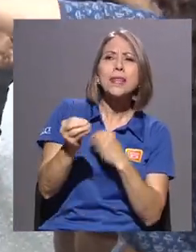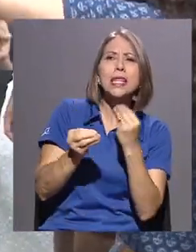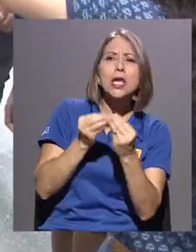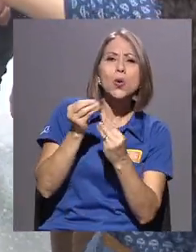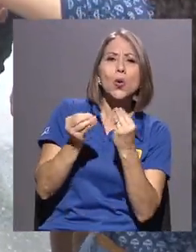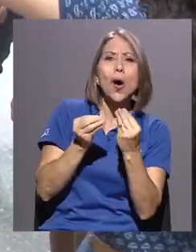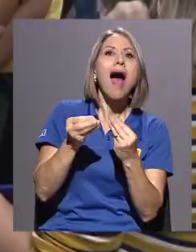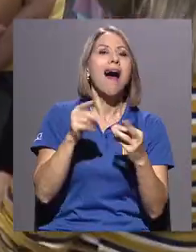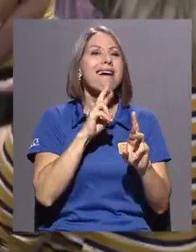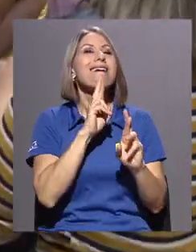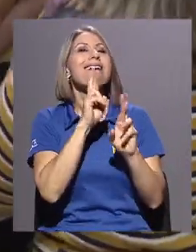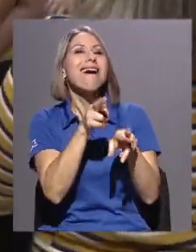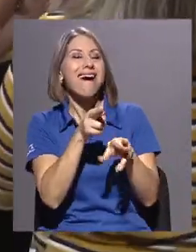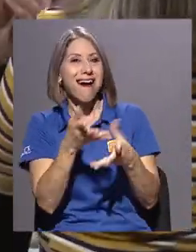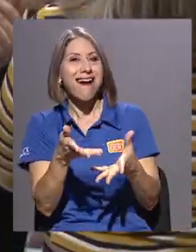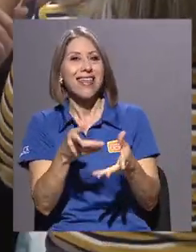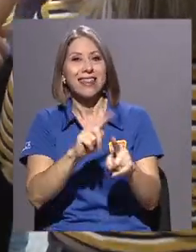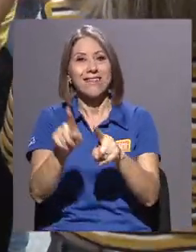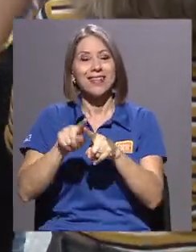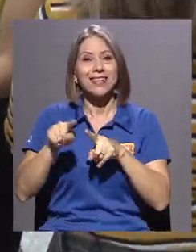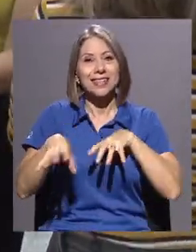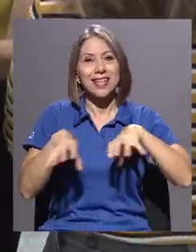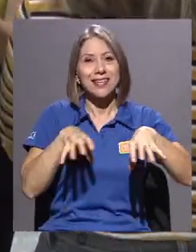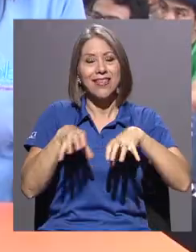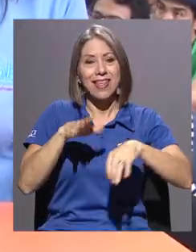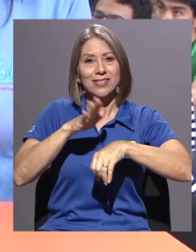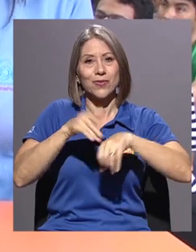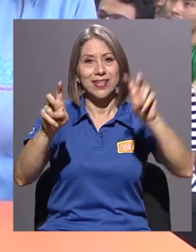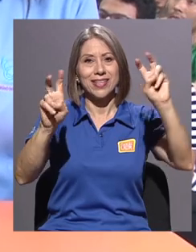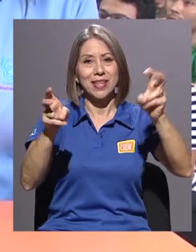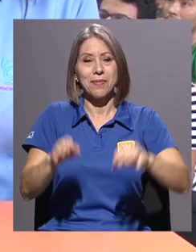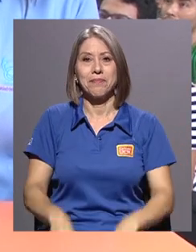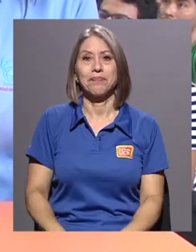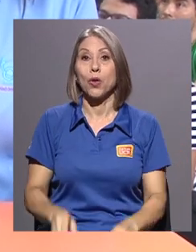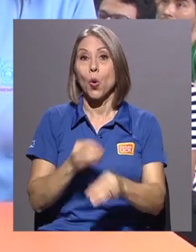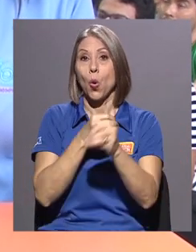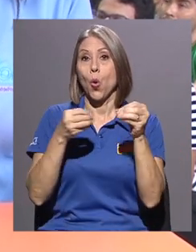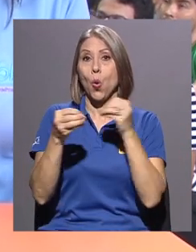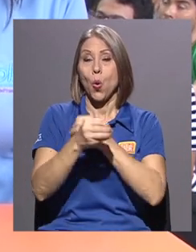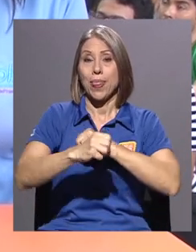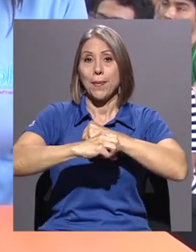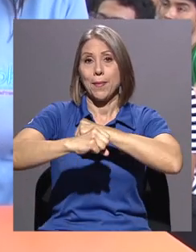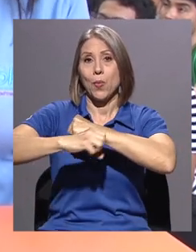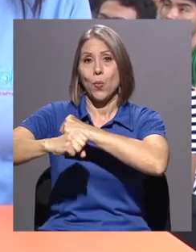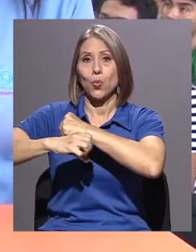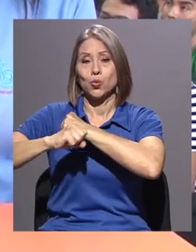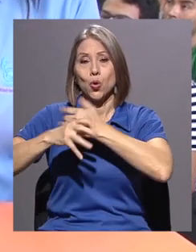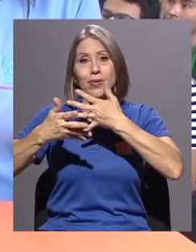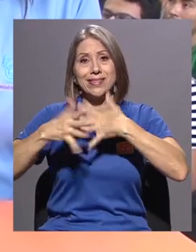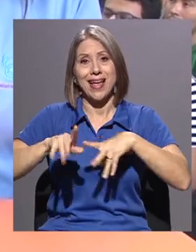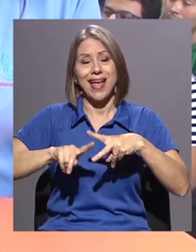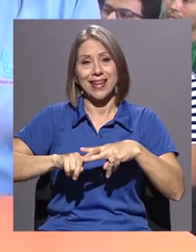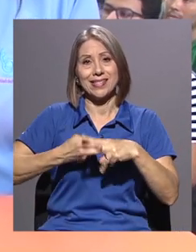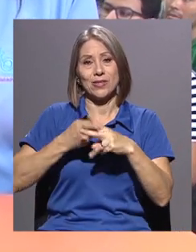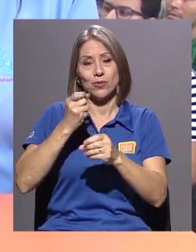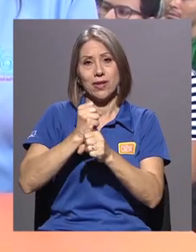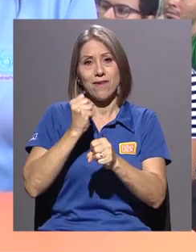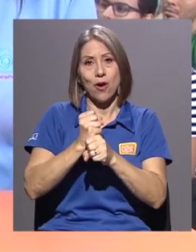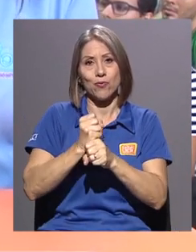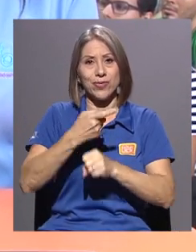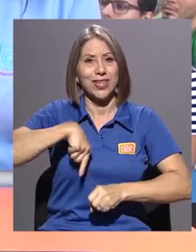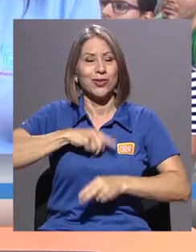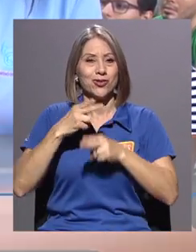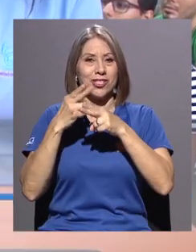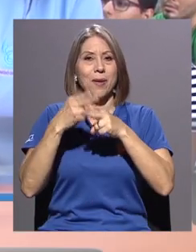diversas actividades en torno al tema. La unidad de promoción ha iniciado un trabajo en lo que hemos llamado